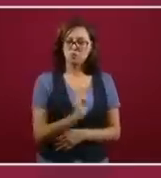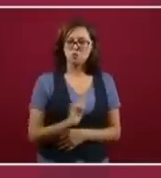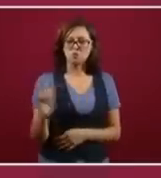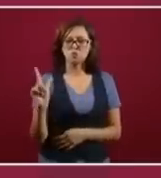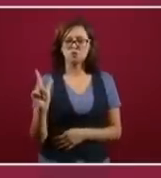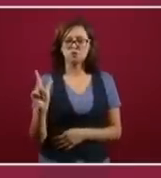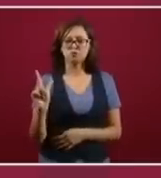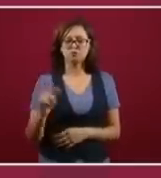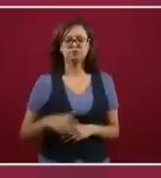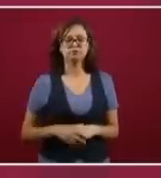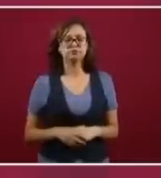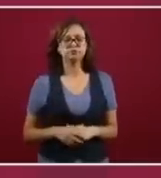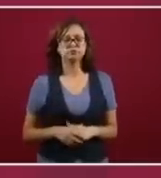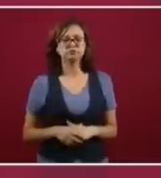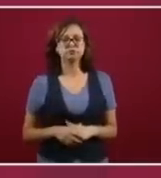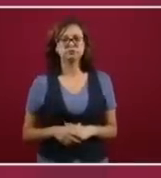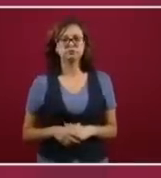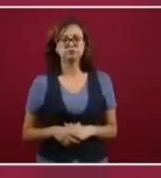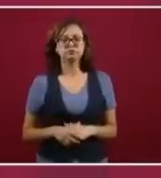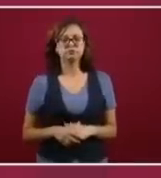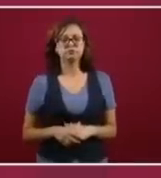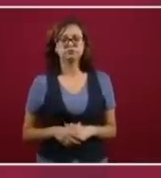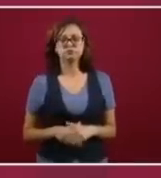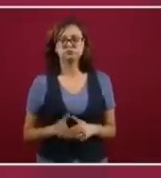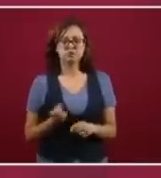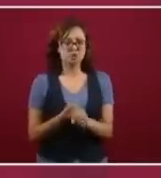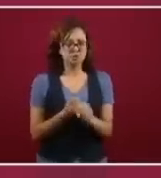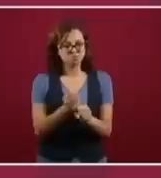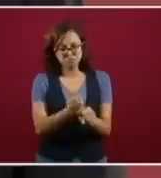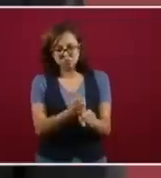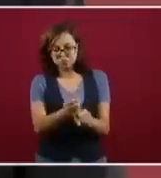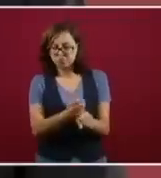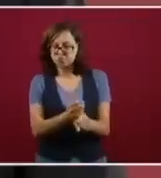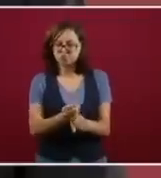profesionalmente y ya no hay tortura